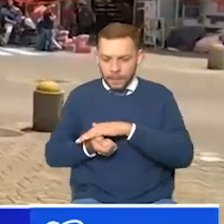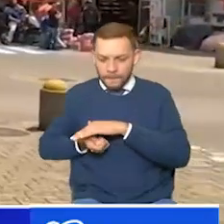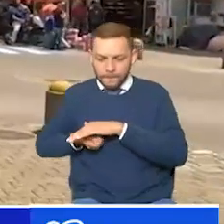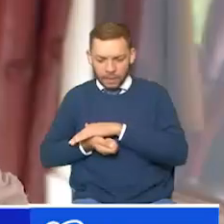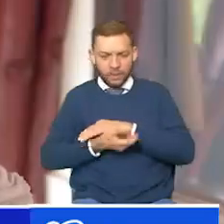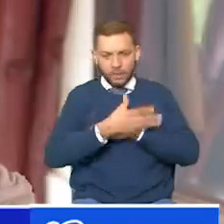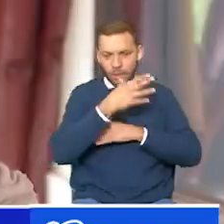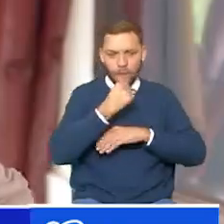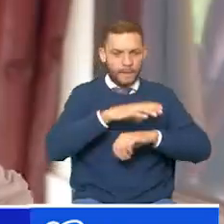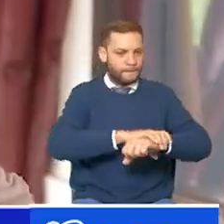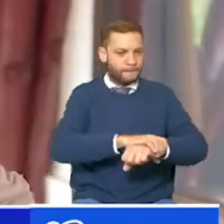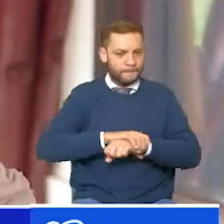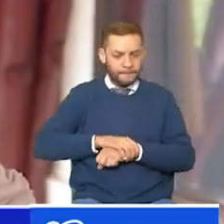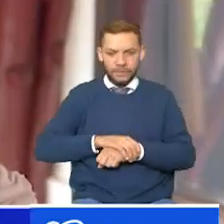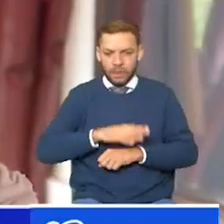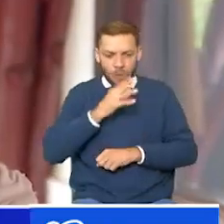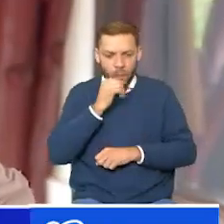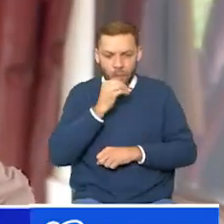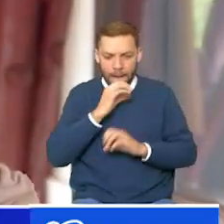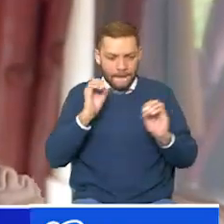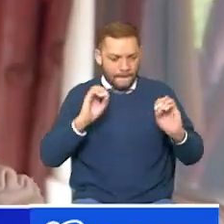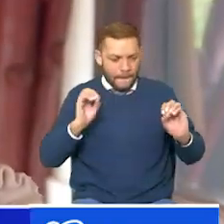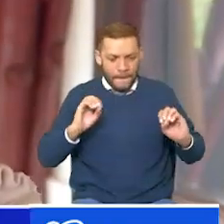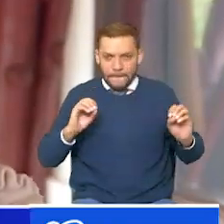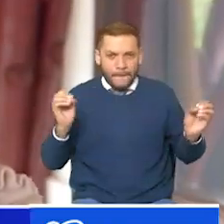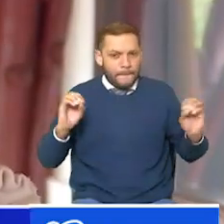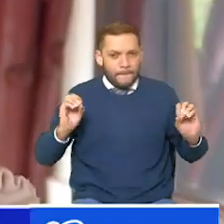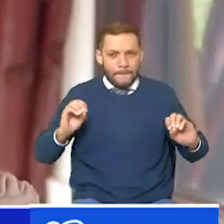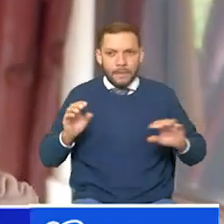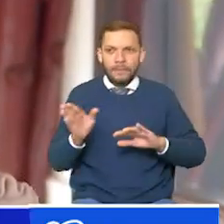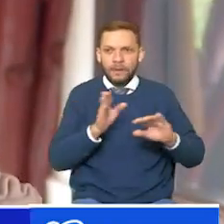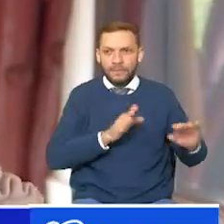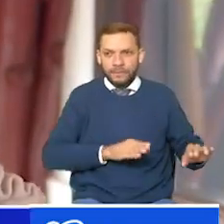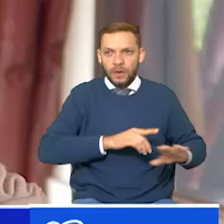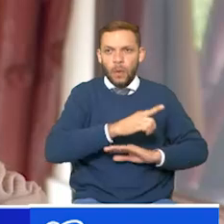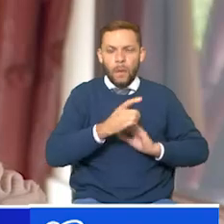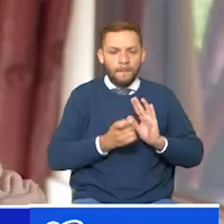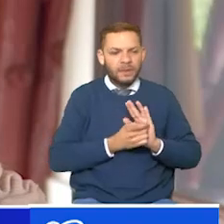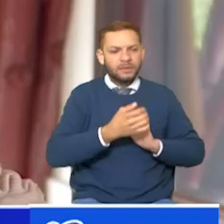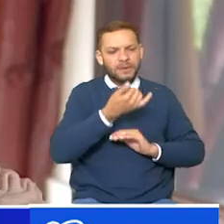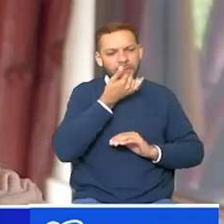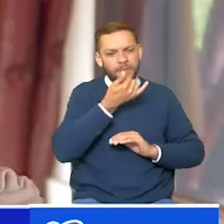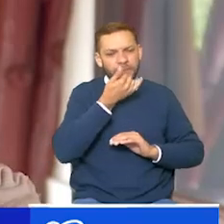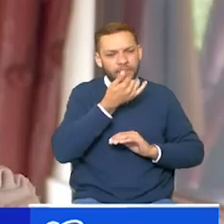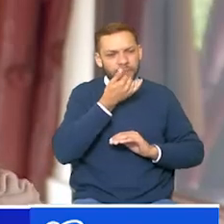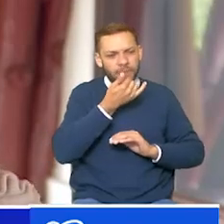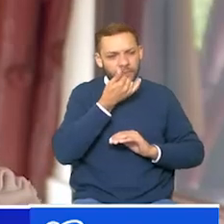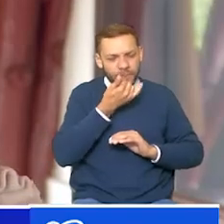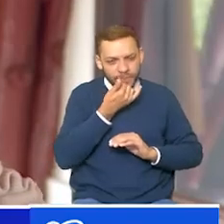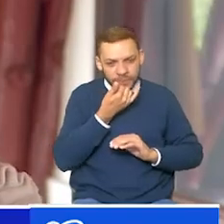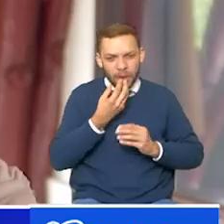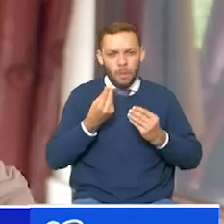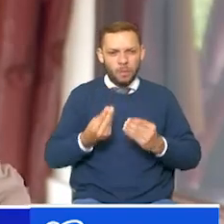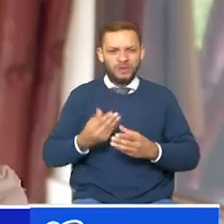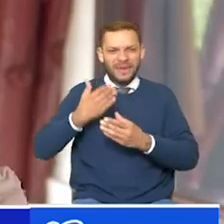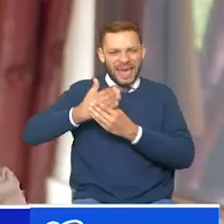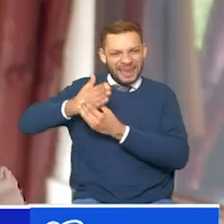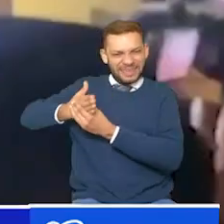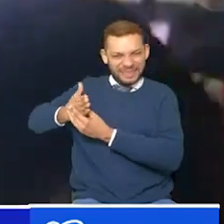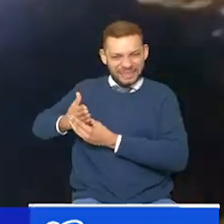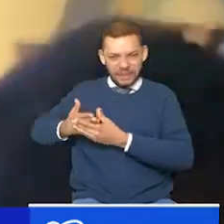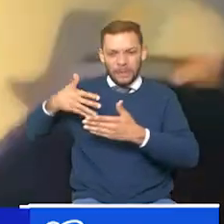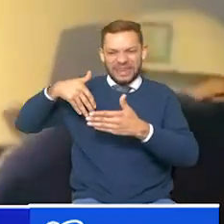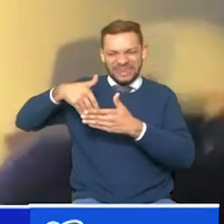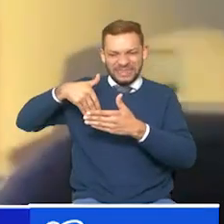condenado todavía no hay condena eh Como te digo todo esto se debe precisamente a a esa congestión que hay en el aparato